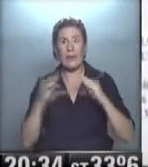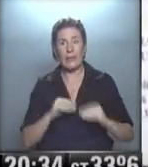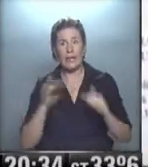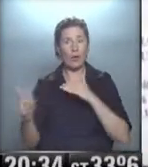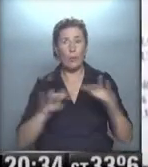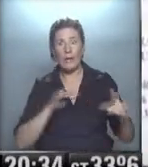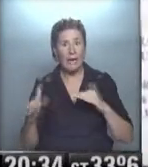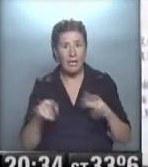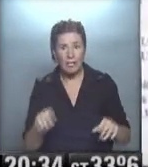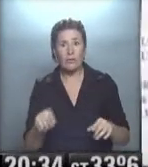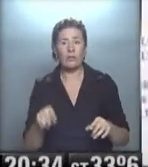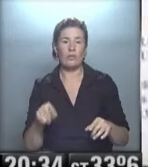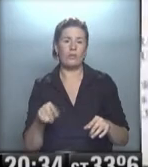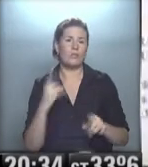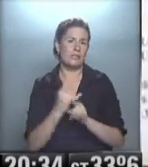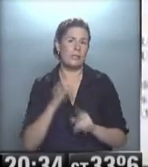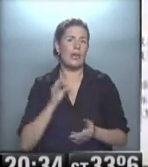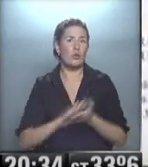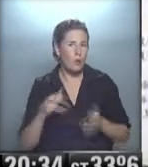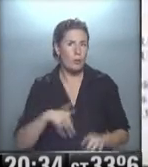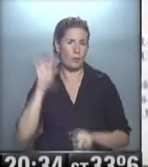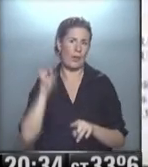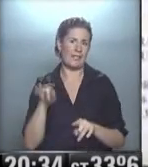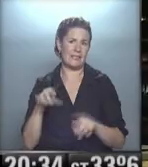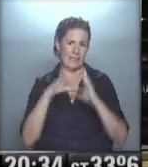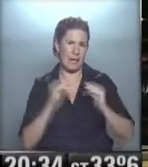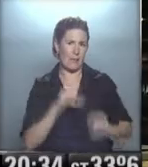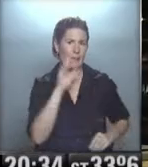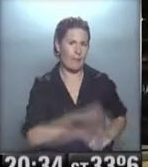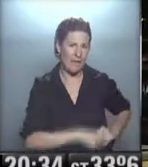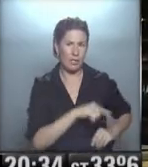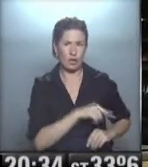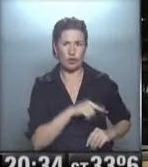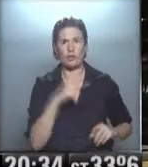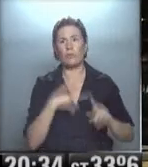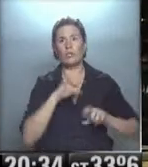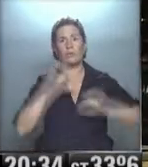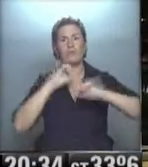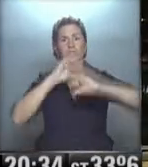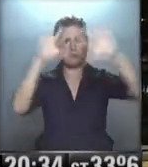poquito las estadísticas el año nuevo con respecto a pirotecnia.